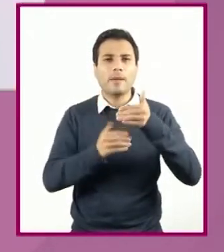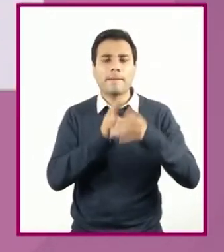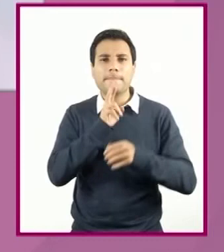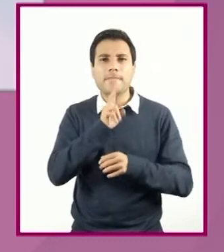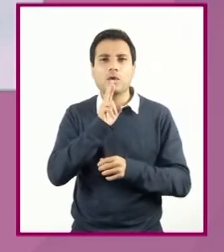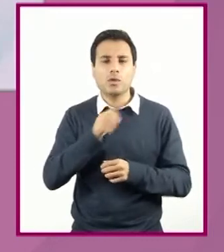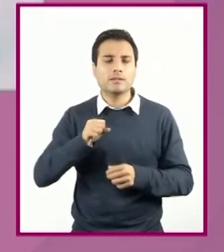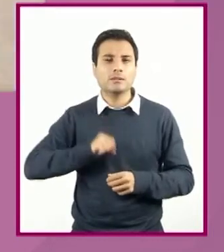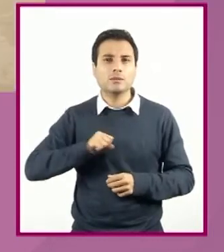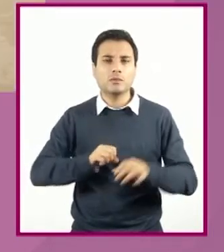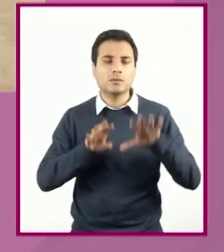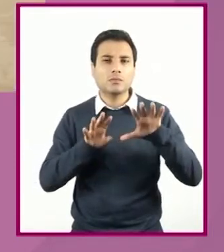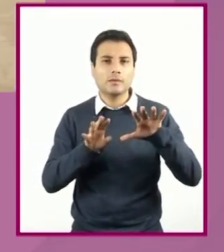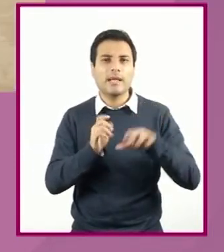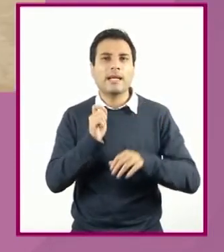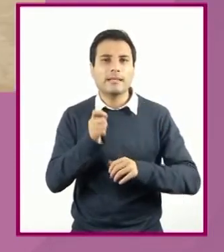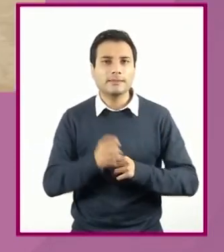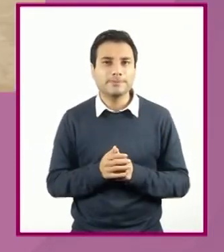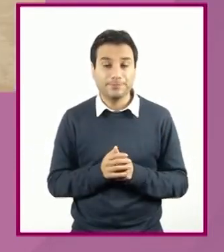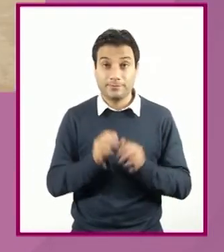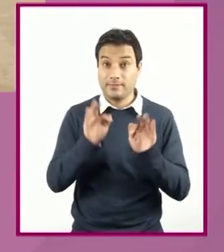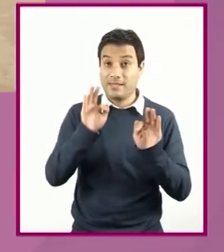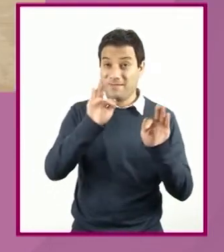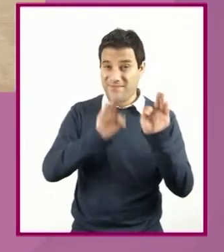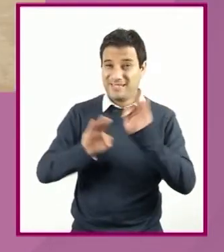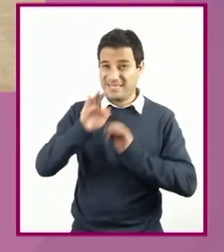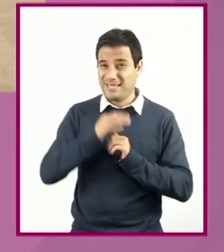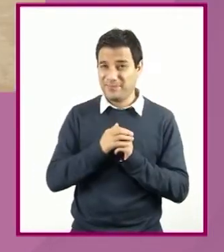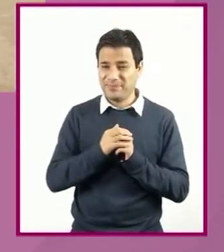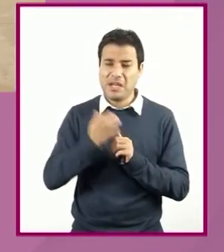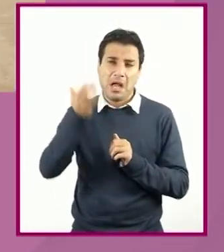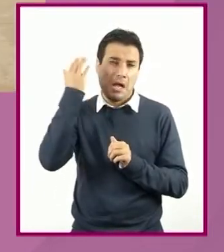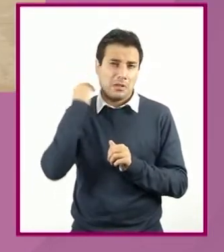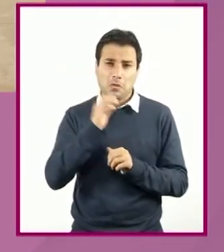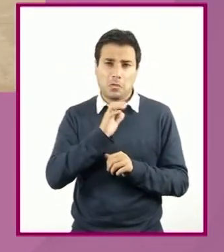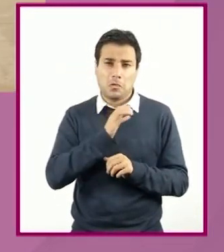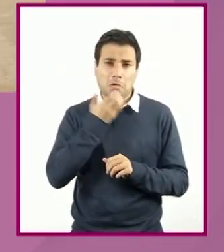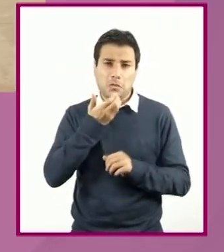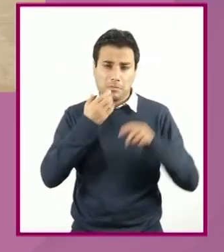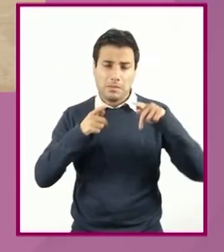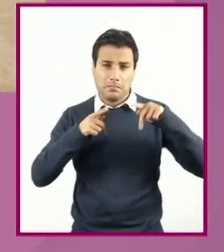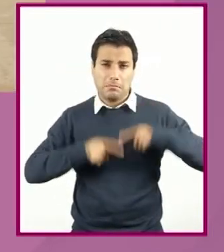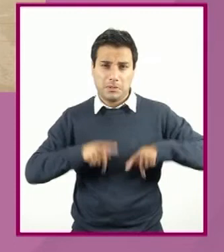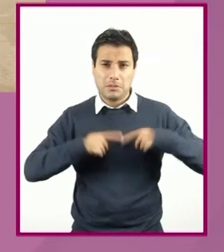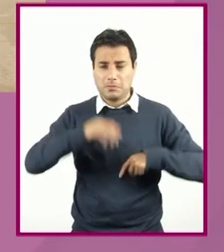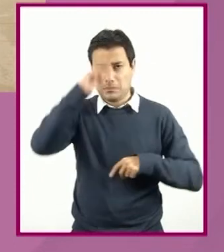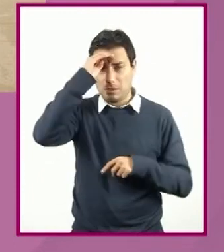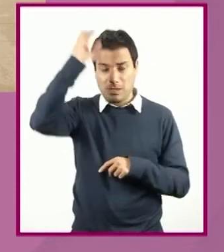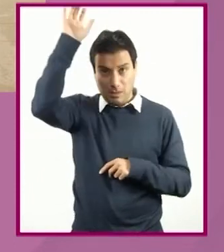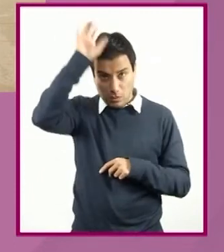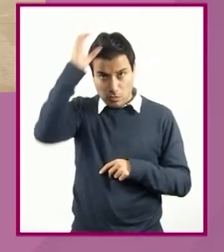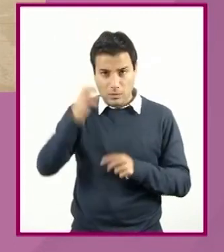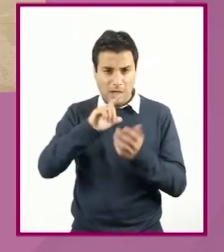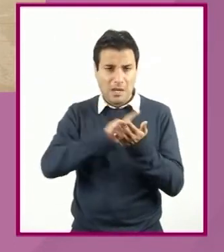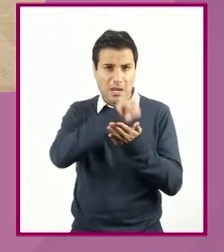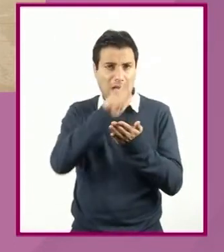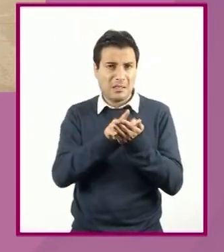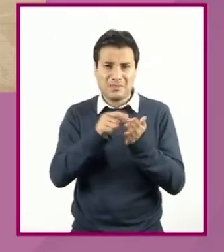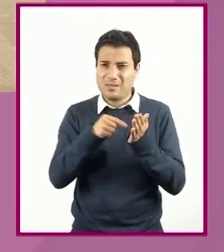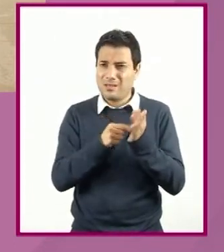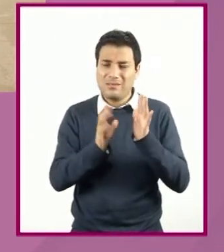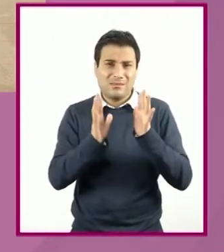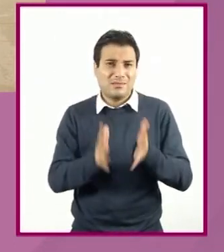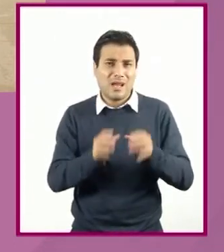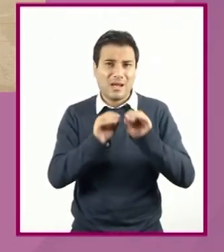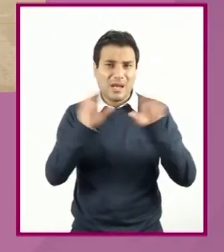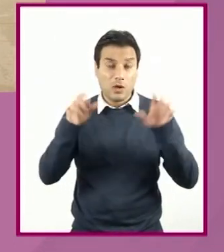siglo XIX. En la física, durante varias décadas, se creyó que las leyes de Newton lo explicaban todo. Pero en el